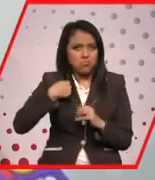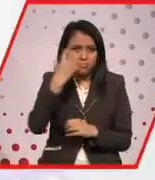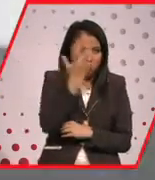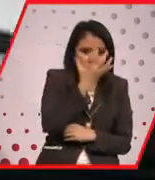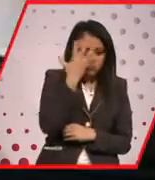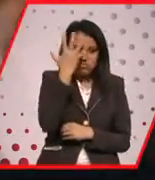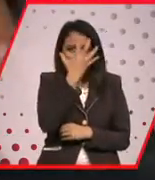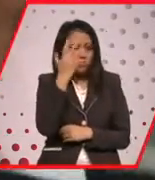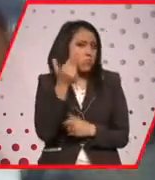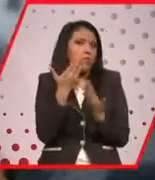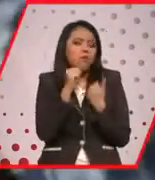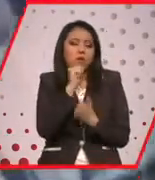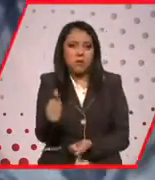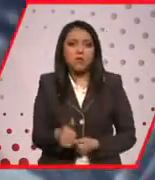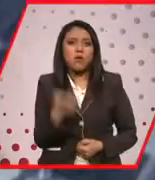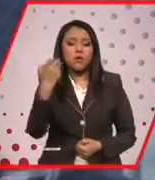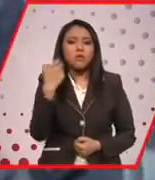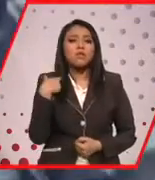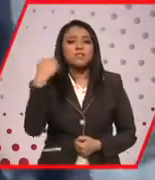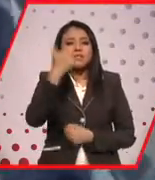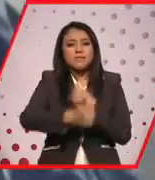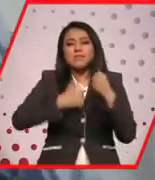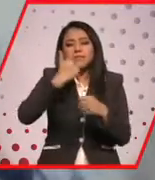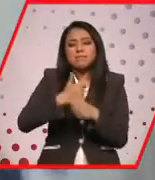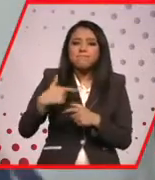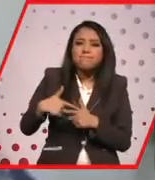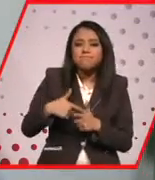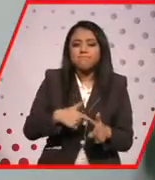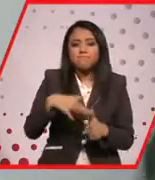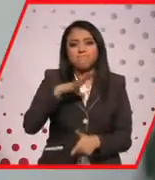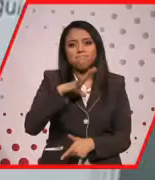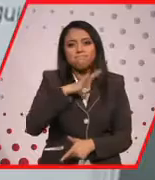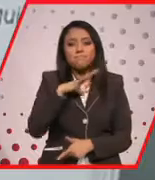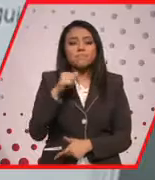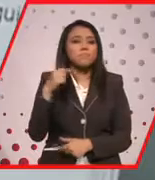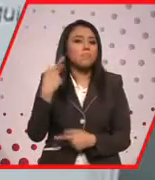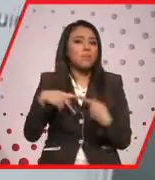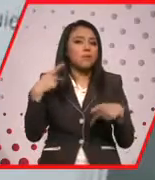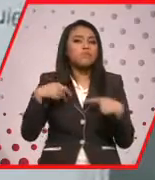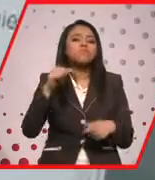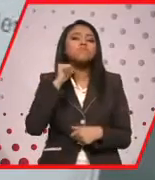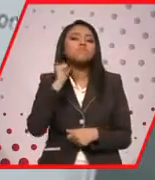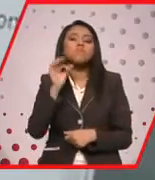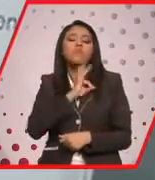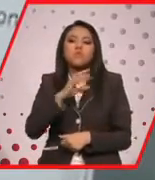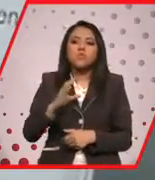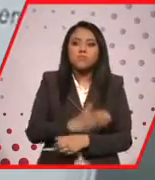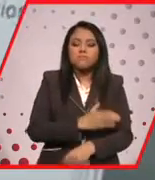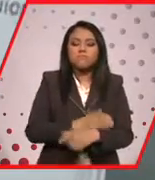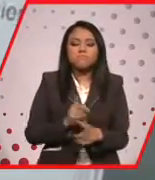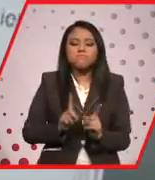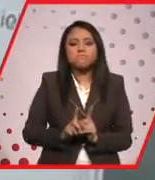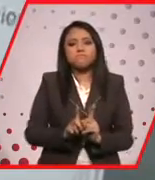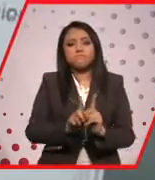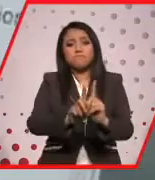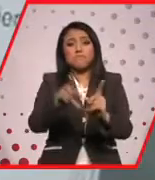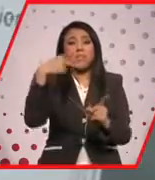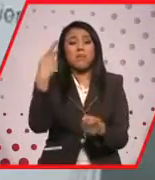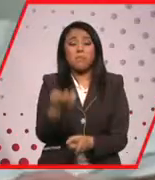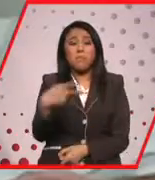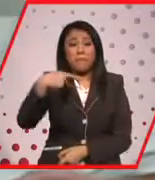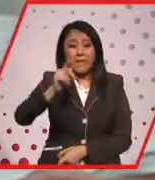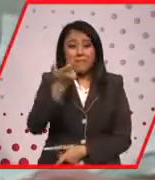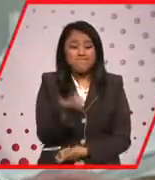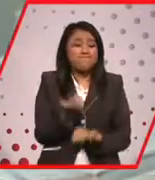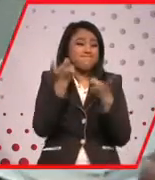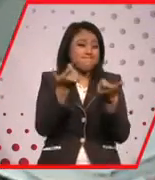de ebriedad. Durante todos estos años no ha caminado solo. En su paso ha conseguido abogados que lo han acompañado, pero desafortunadamente por la falta de